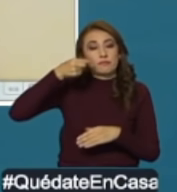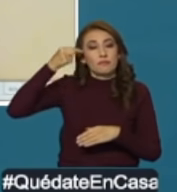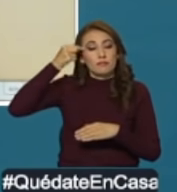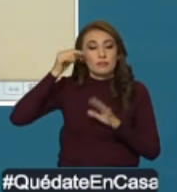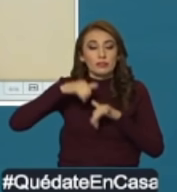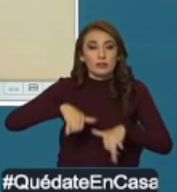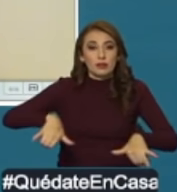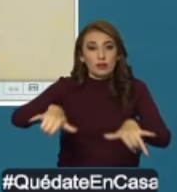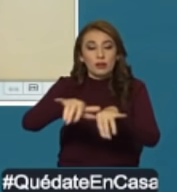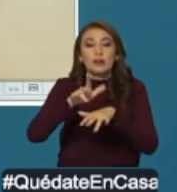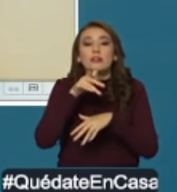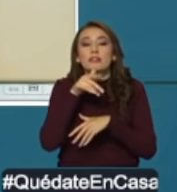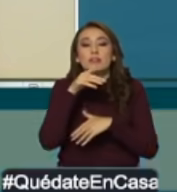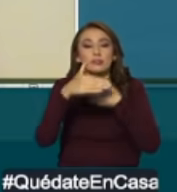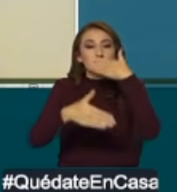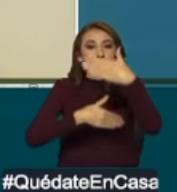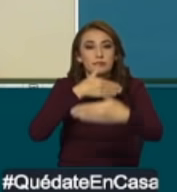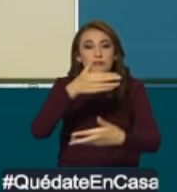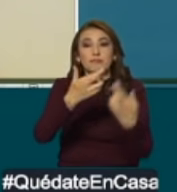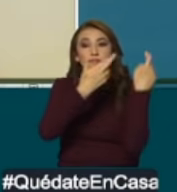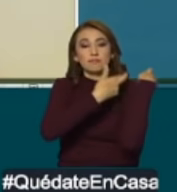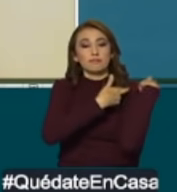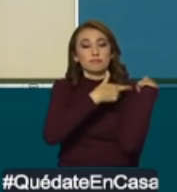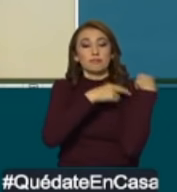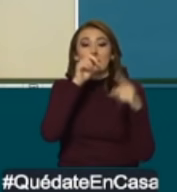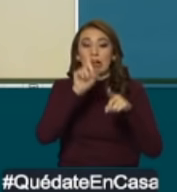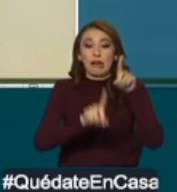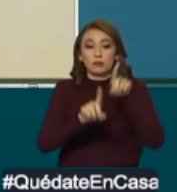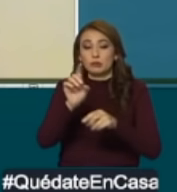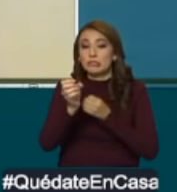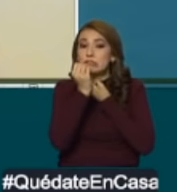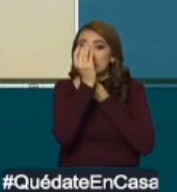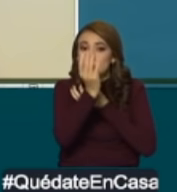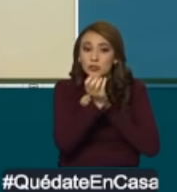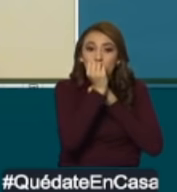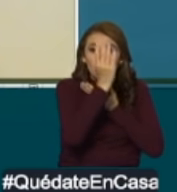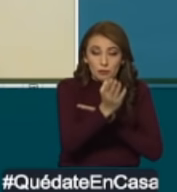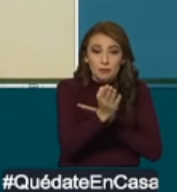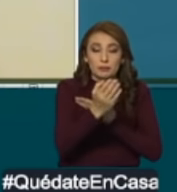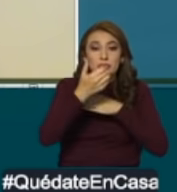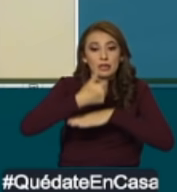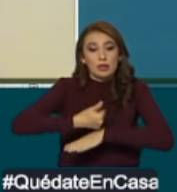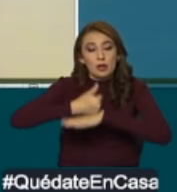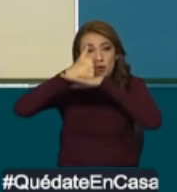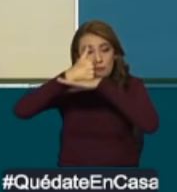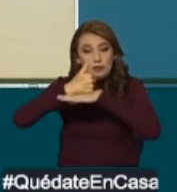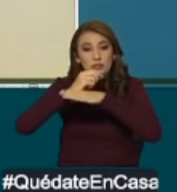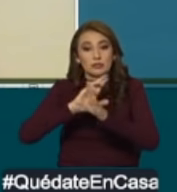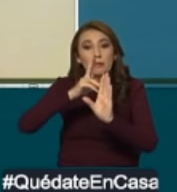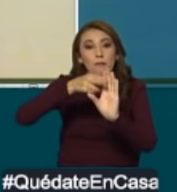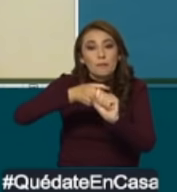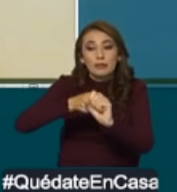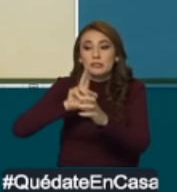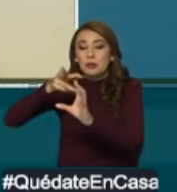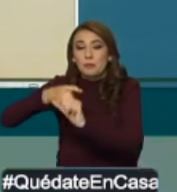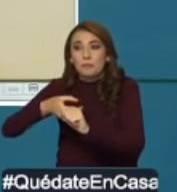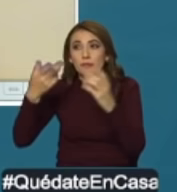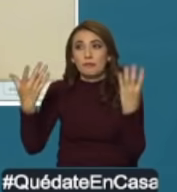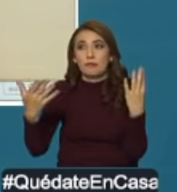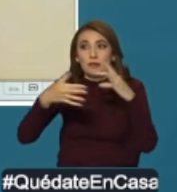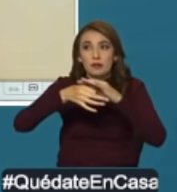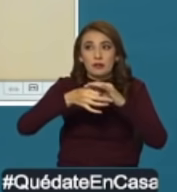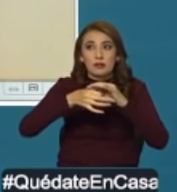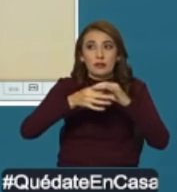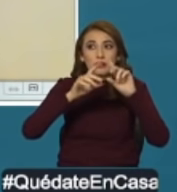Romo, quien será la encargada de dar paso a las diferentes autoridades que participarán en esta cadena